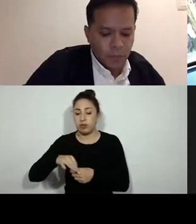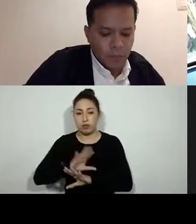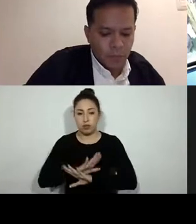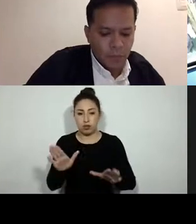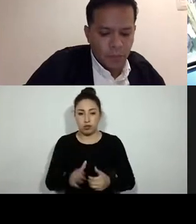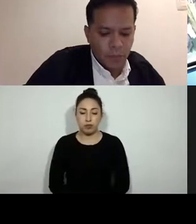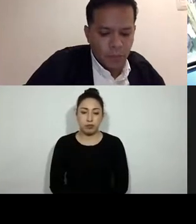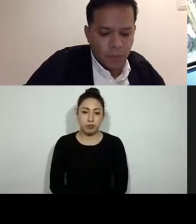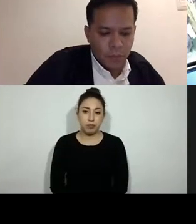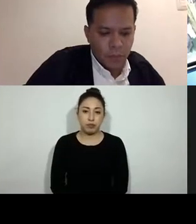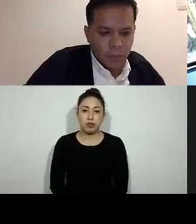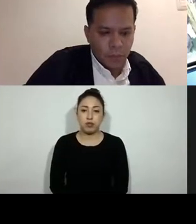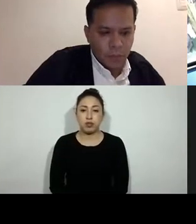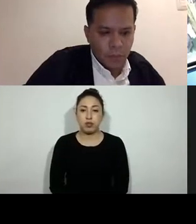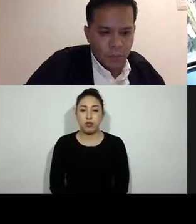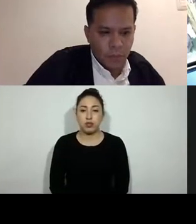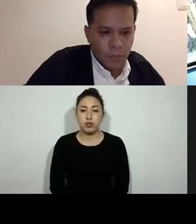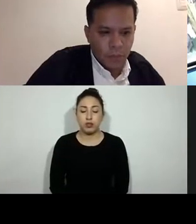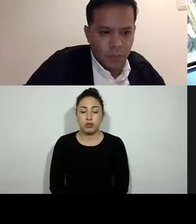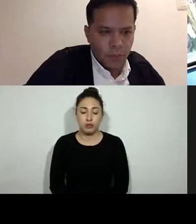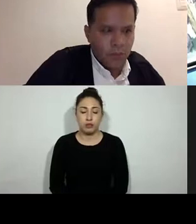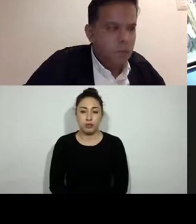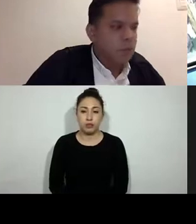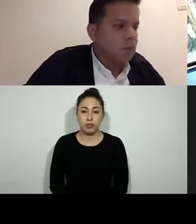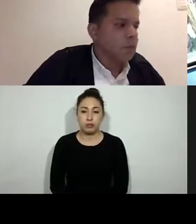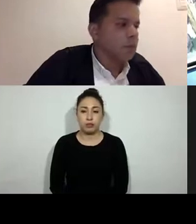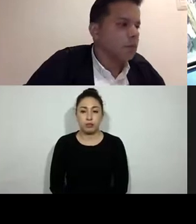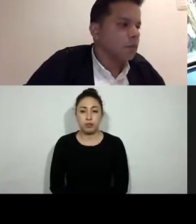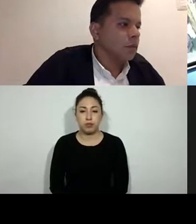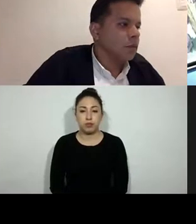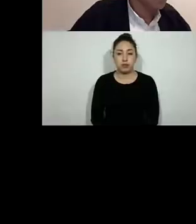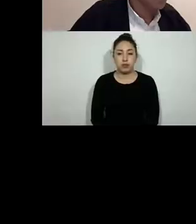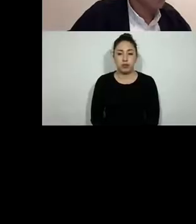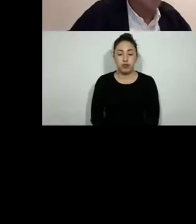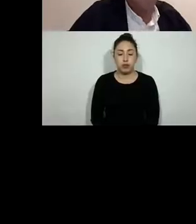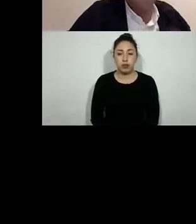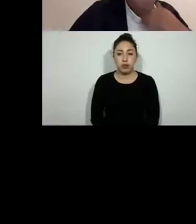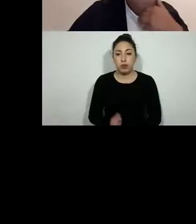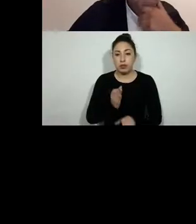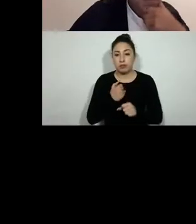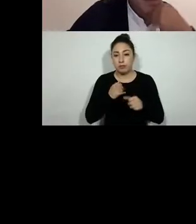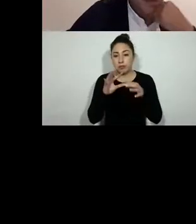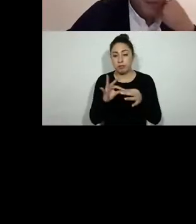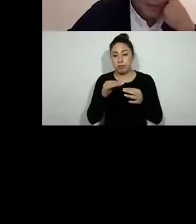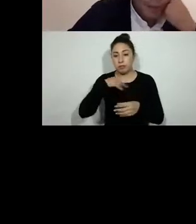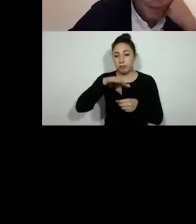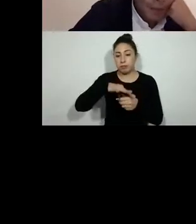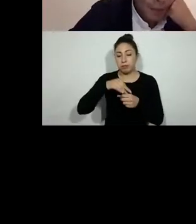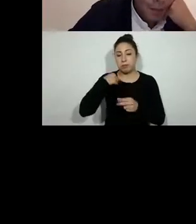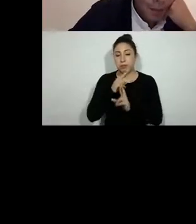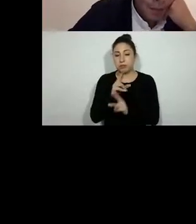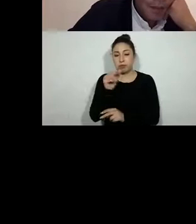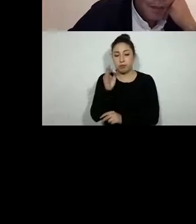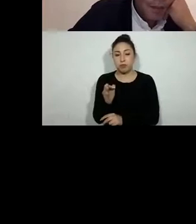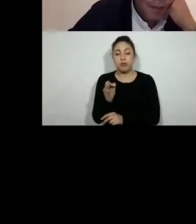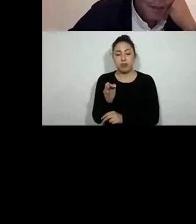votación en lo general y en lo particular del dictamen. Gracias, presidenta. Razonaré mi voto en contra por razones que tienen que ver